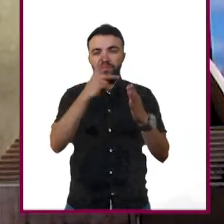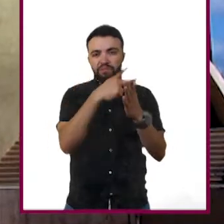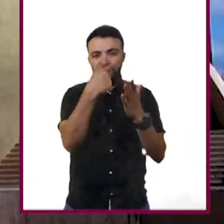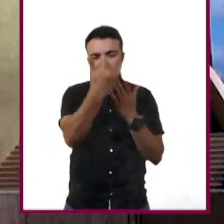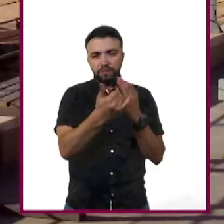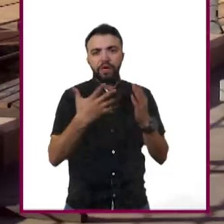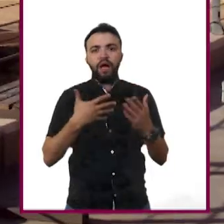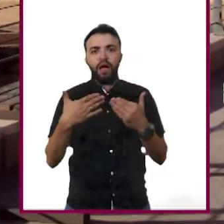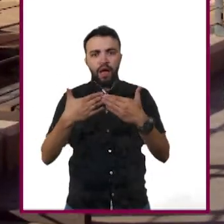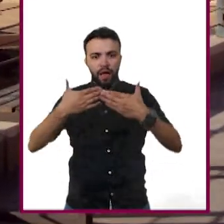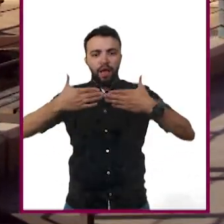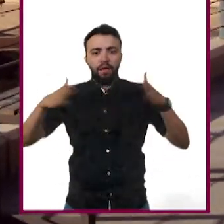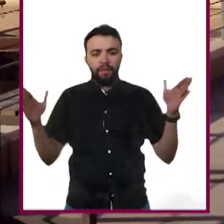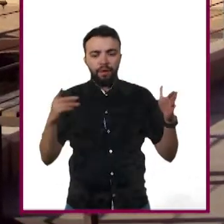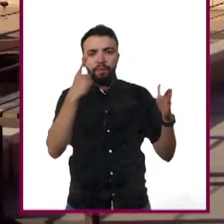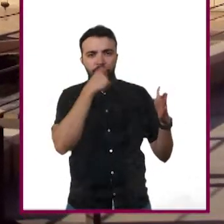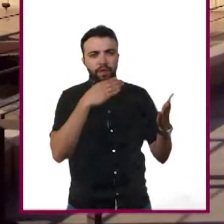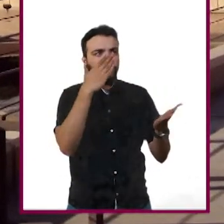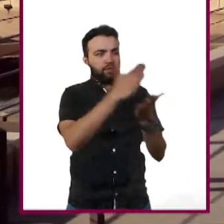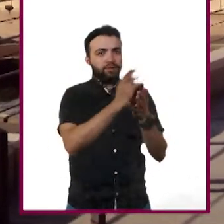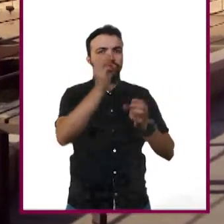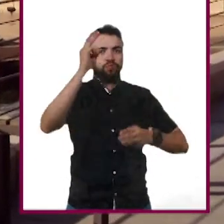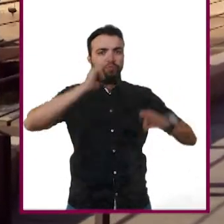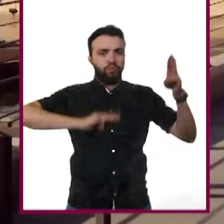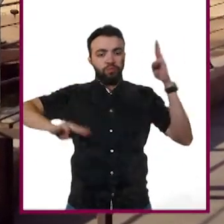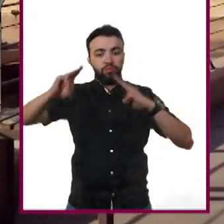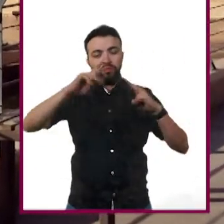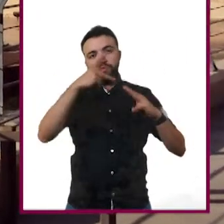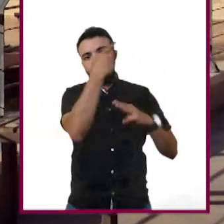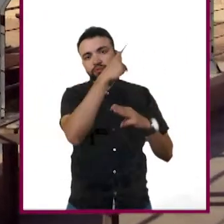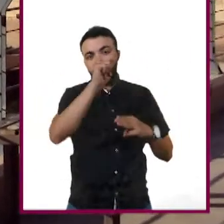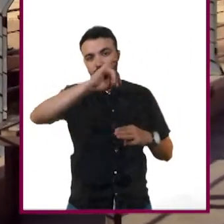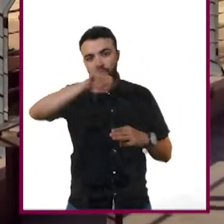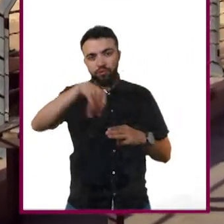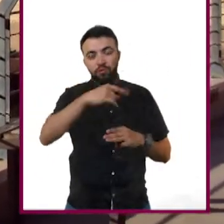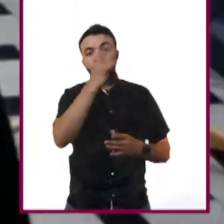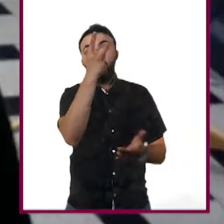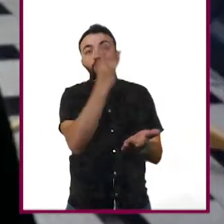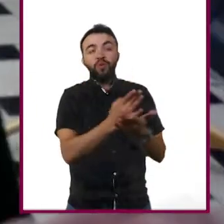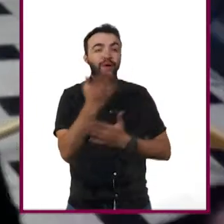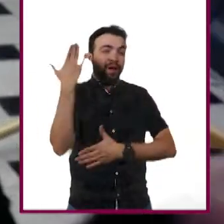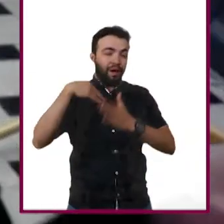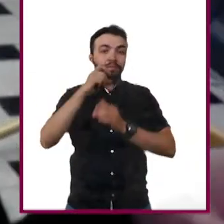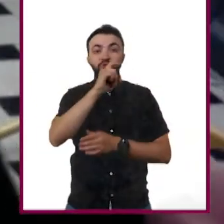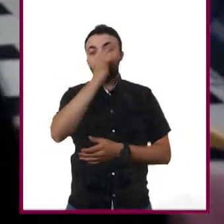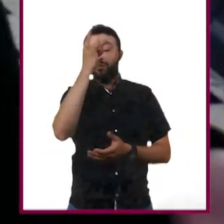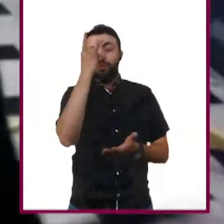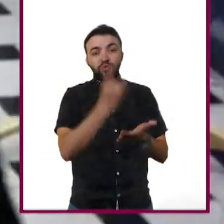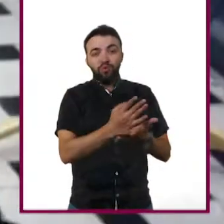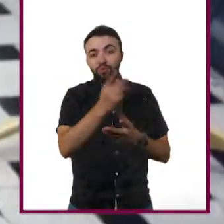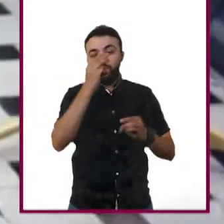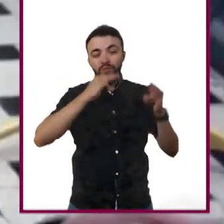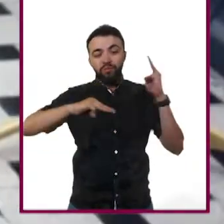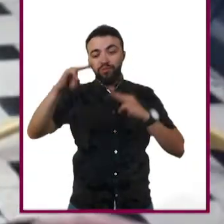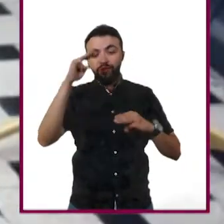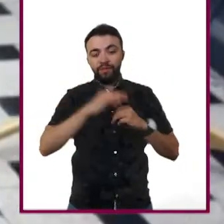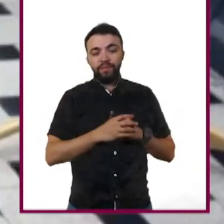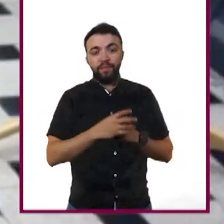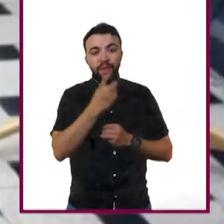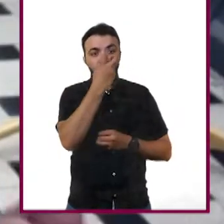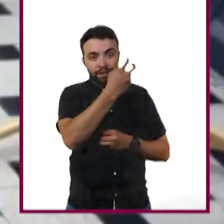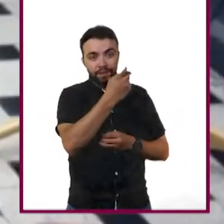museo, en el Secut, que era el único museo que había en Tijuana en ese entonces, y era en el tiempo en el que todavía teníamos que